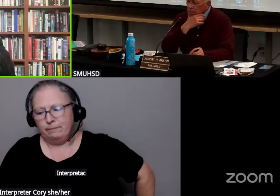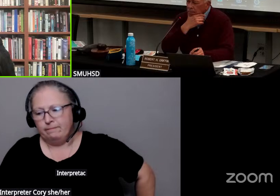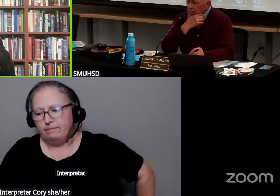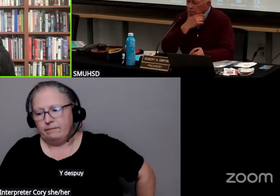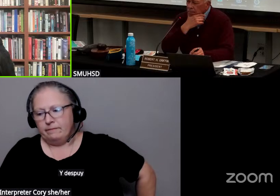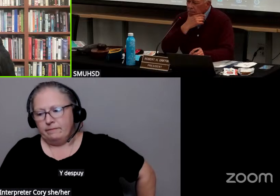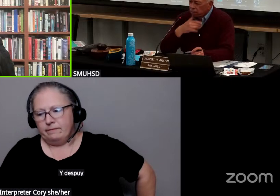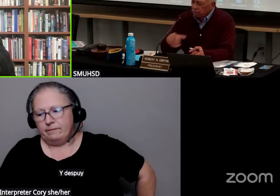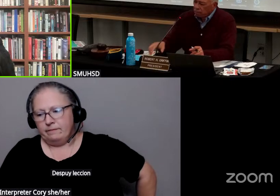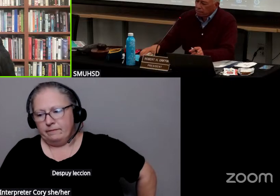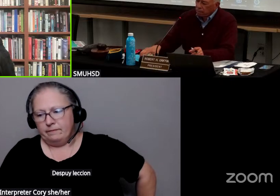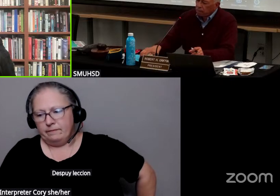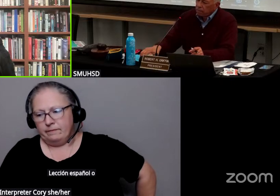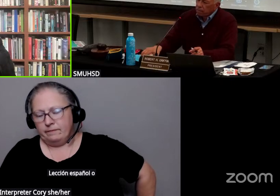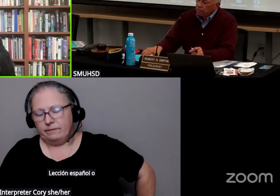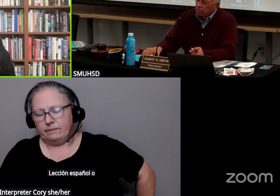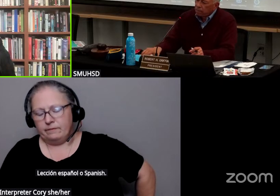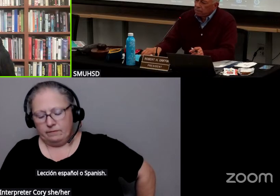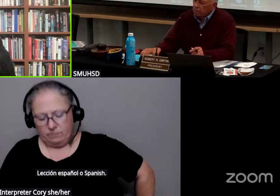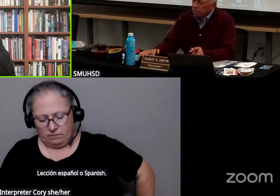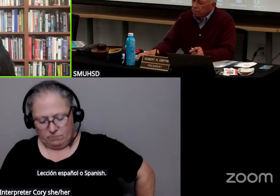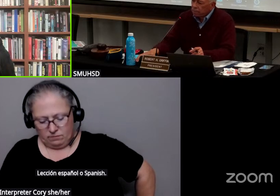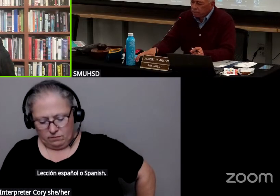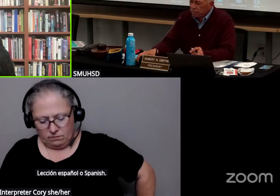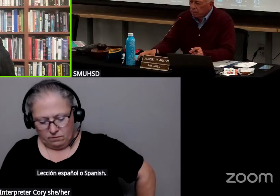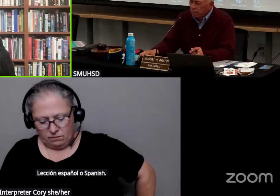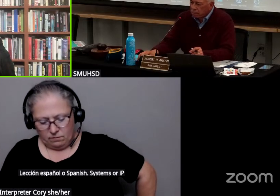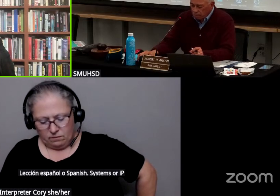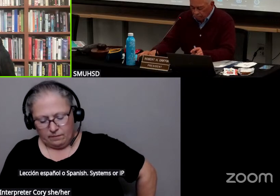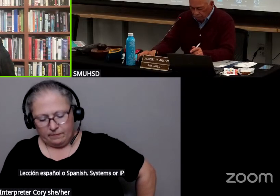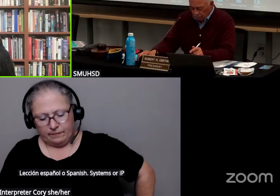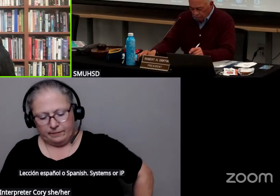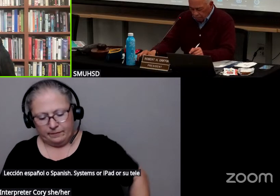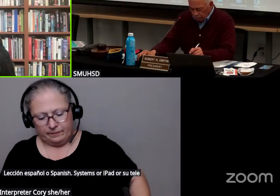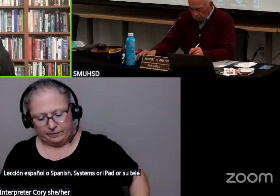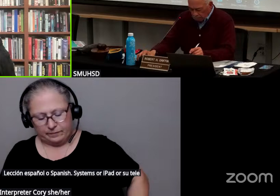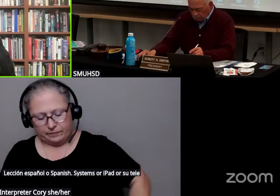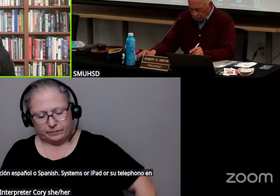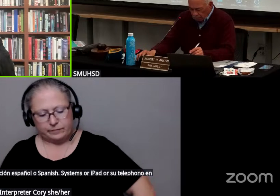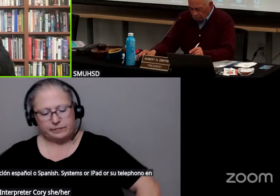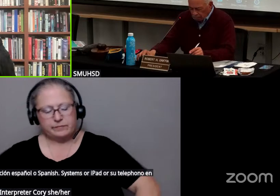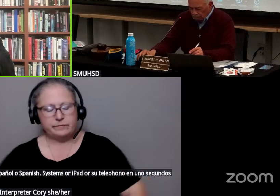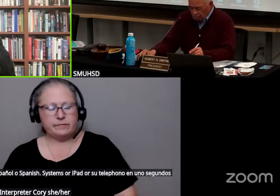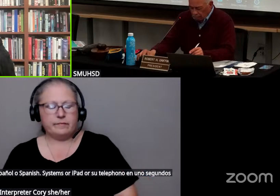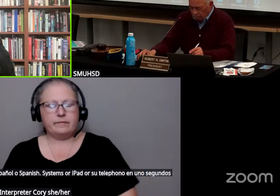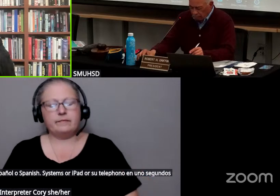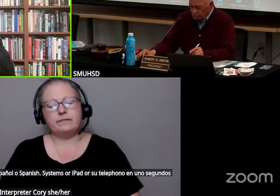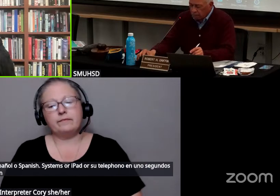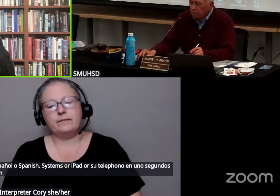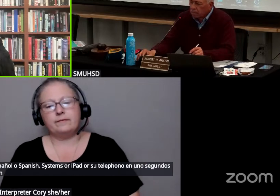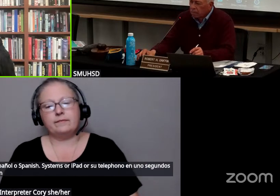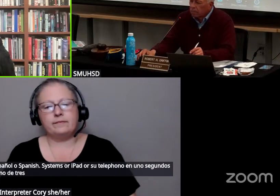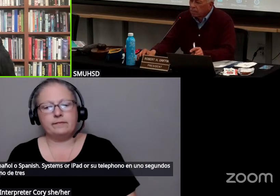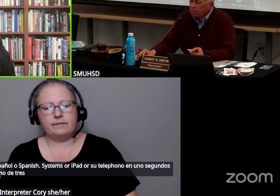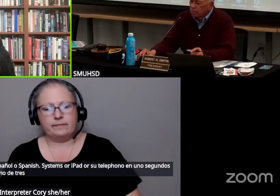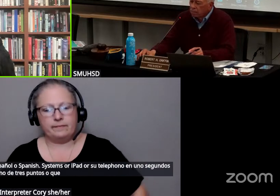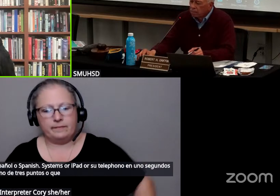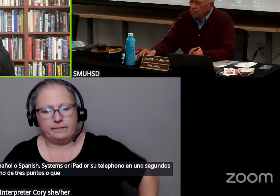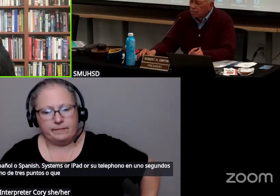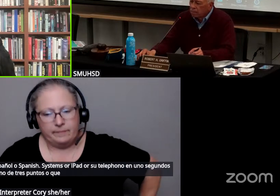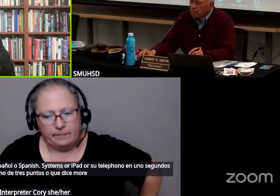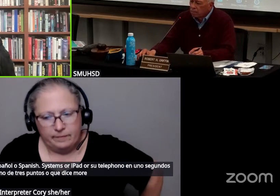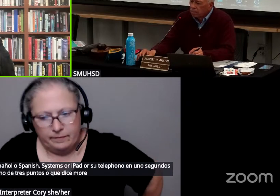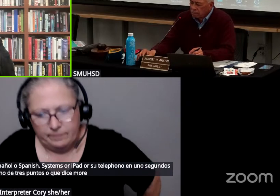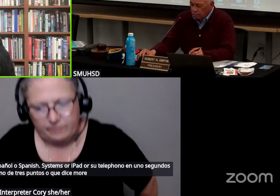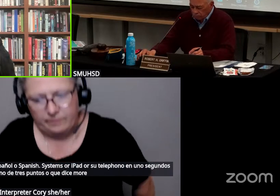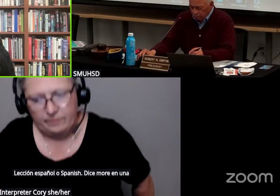seleccione Español o Spanish. Si está en su iPad o su teléfono, en unos segundos busca el menú de 3 puntos o que dice More en una de